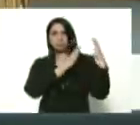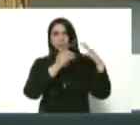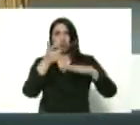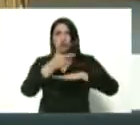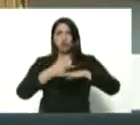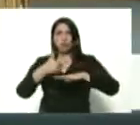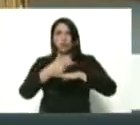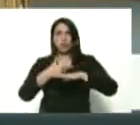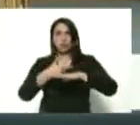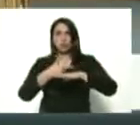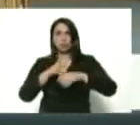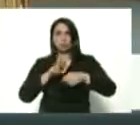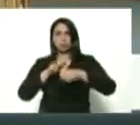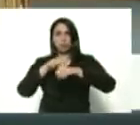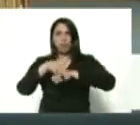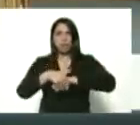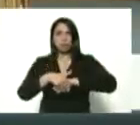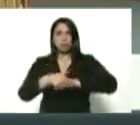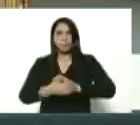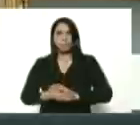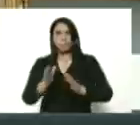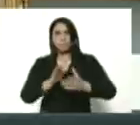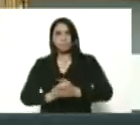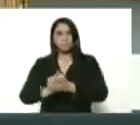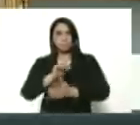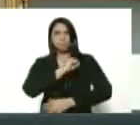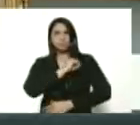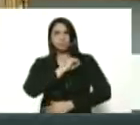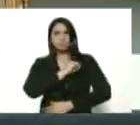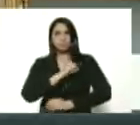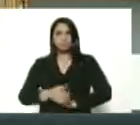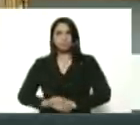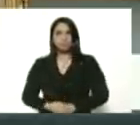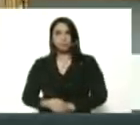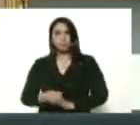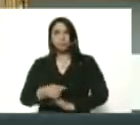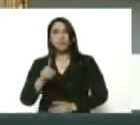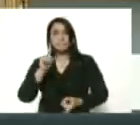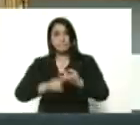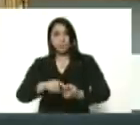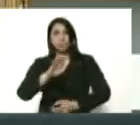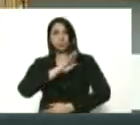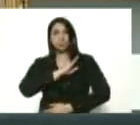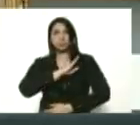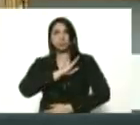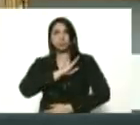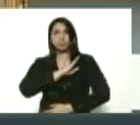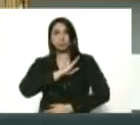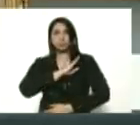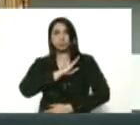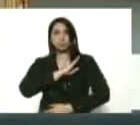gobernador Héctor Rodríguez, compañeros, compañeras, primera combatiente